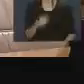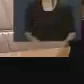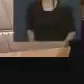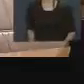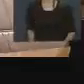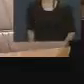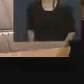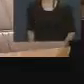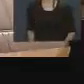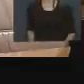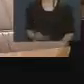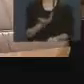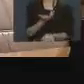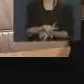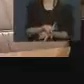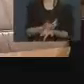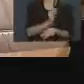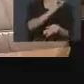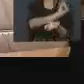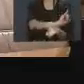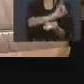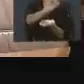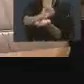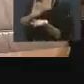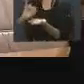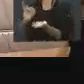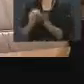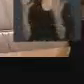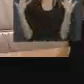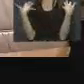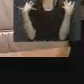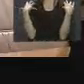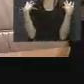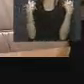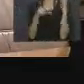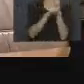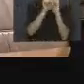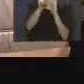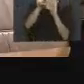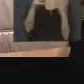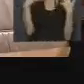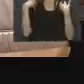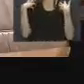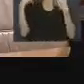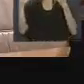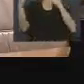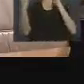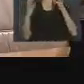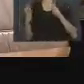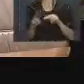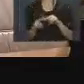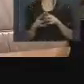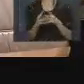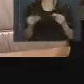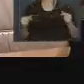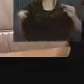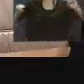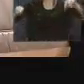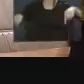las instituciones que tienen competencia en materia ambiental precisamente para resolver las